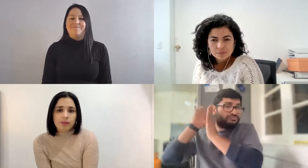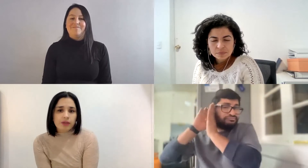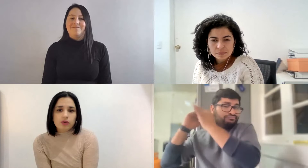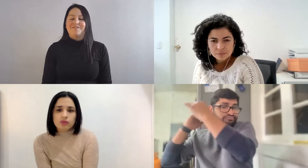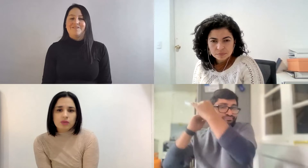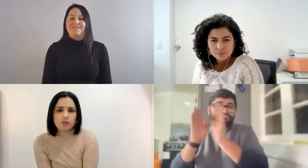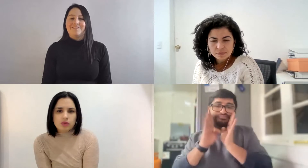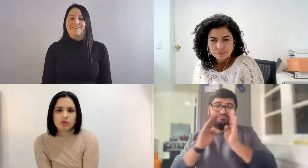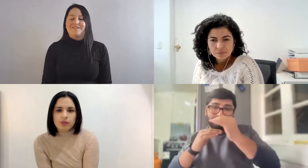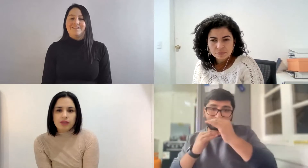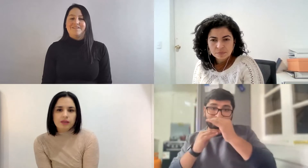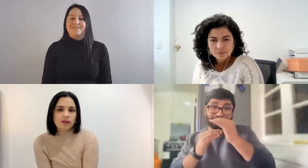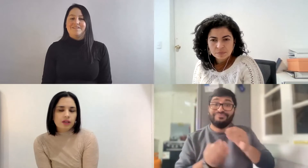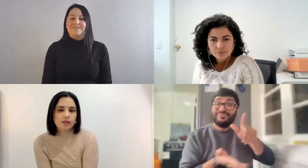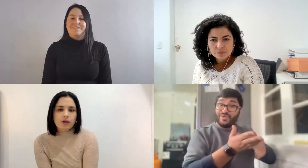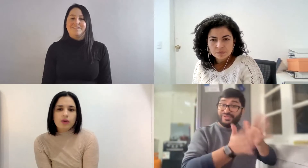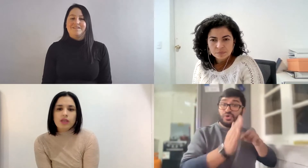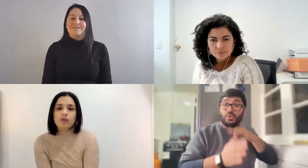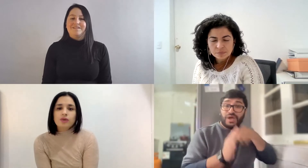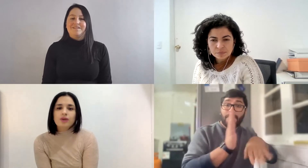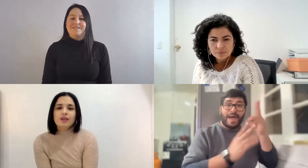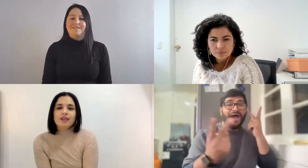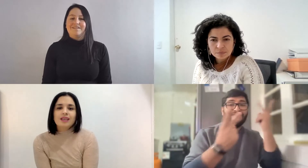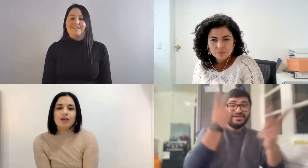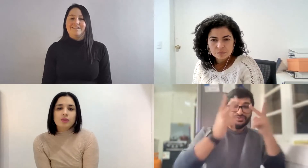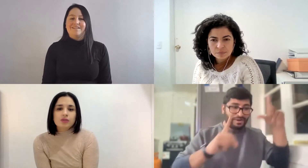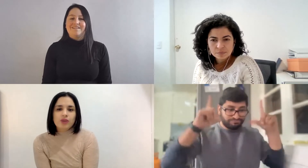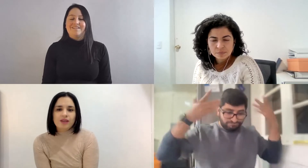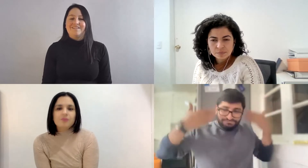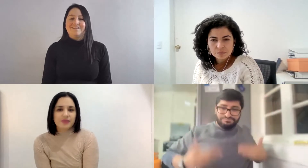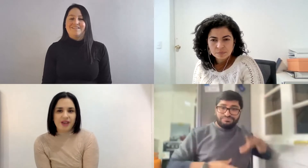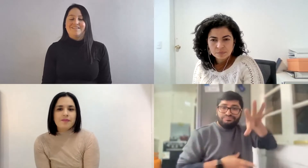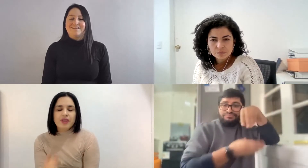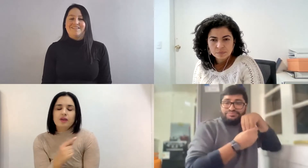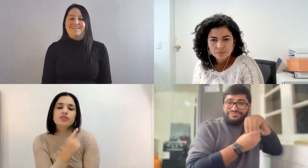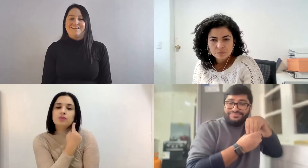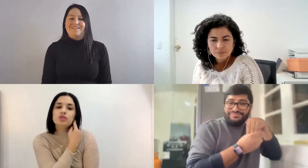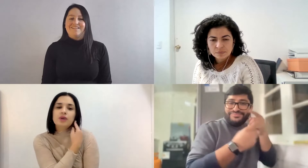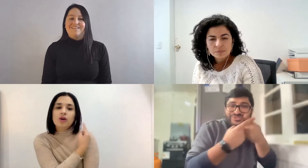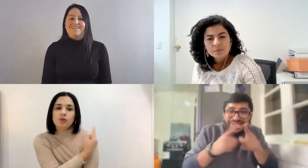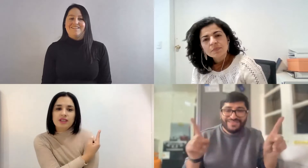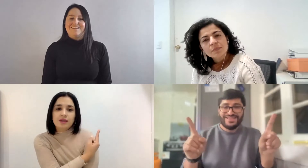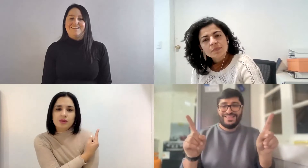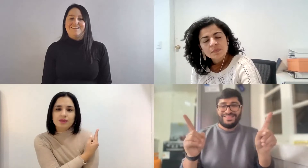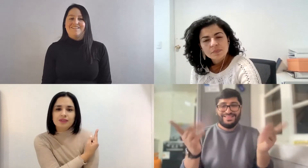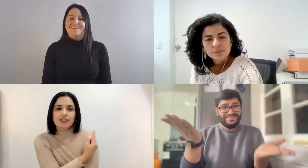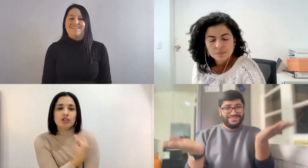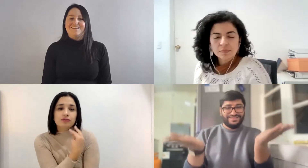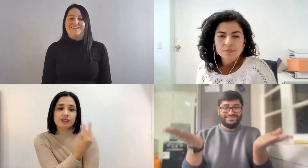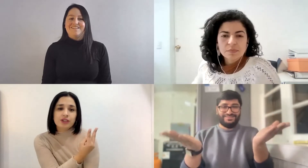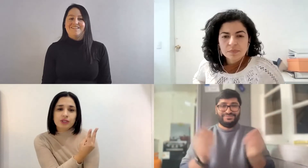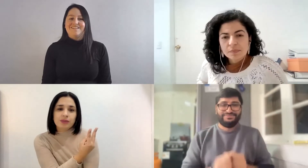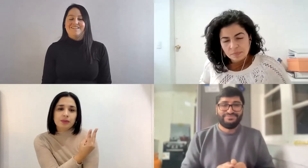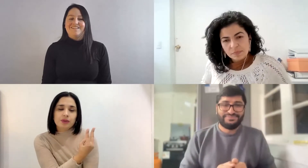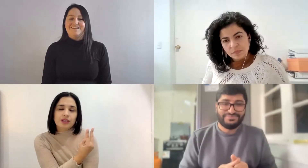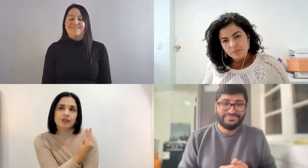El español usa mucho más el tema oído, lo visual, ya, usa mucho más lo auditivo y lo